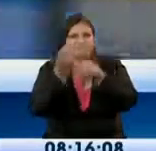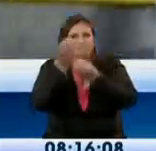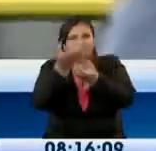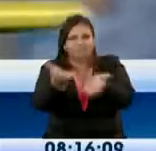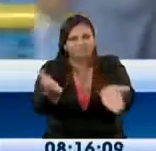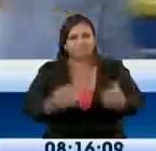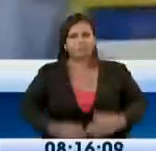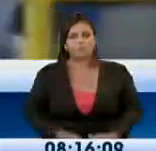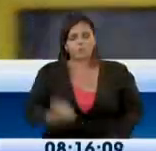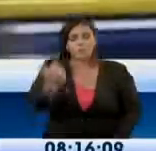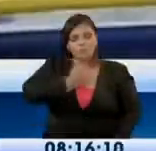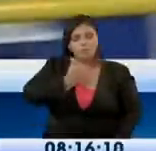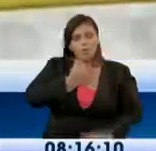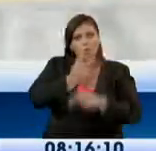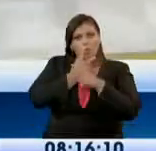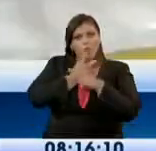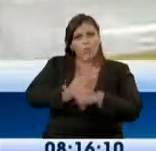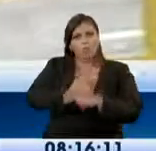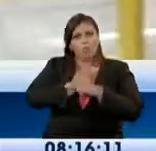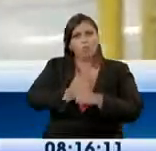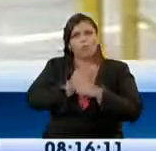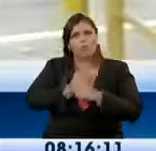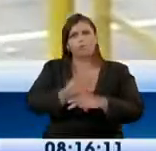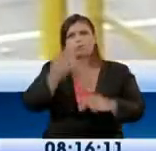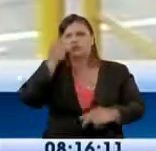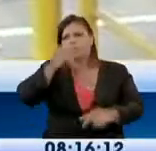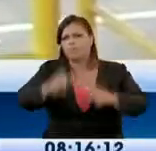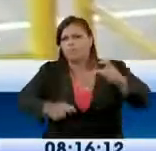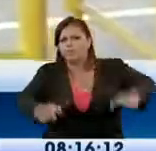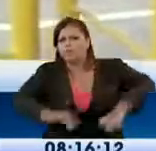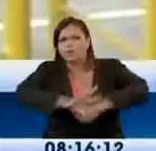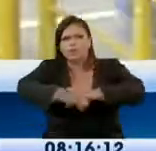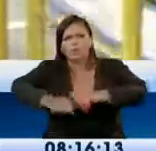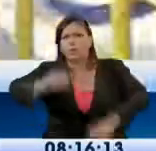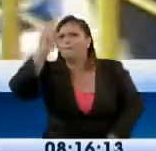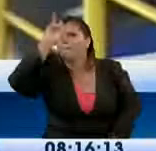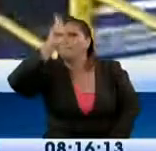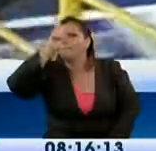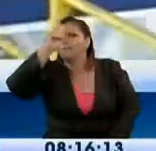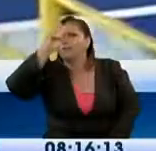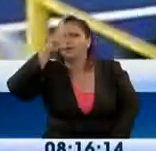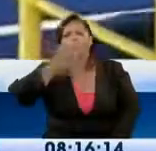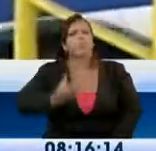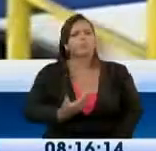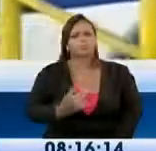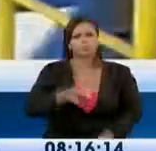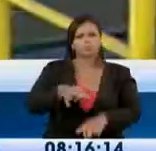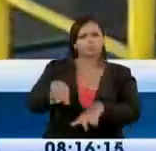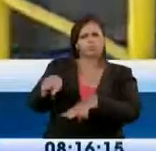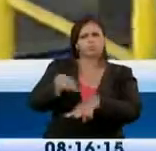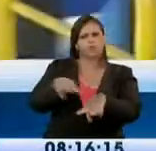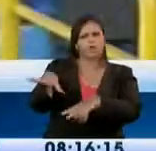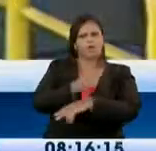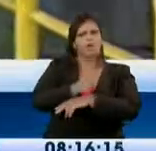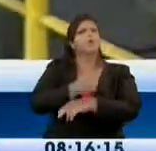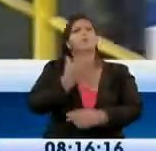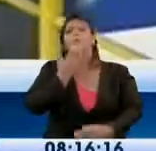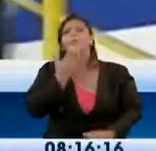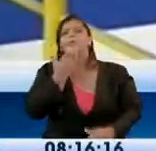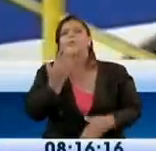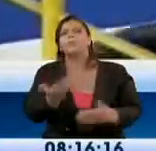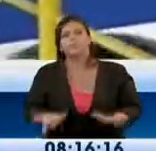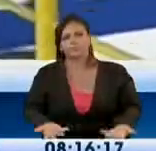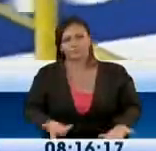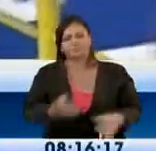estos antisociales que actúan con un modus operandi específico aquí dentro de la Metrovía. Según la policía, si